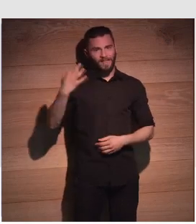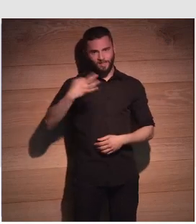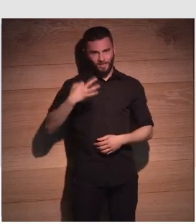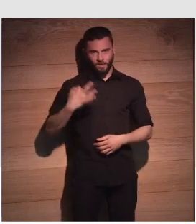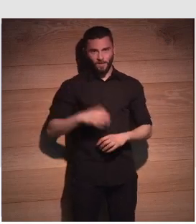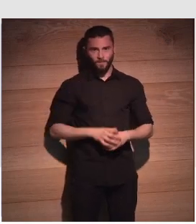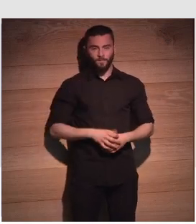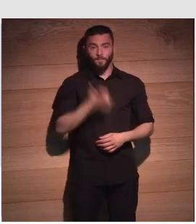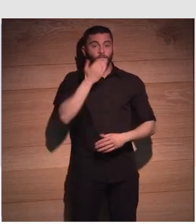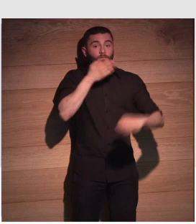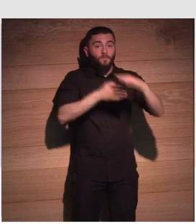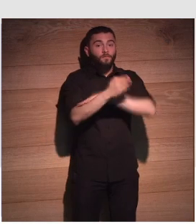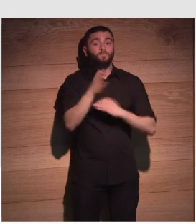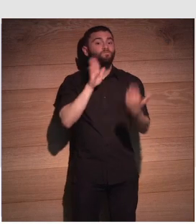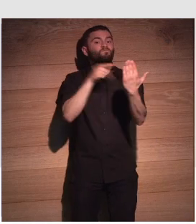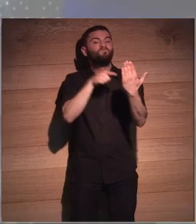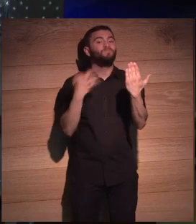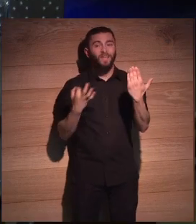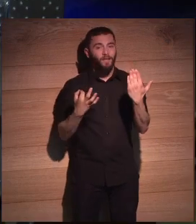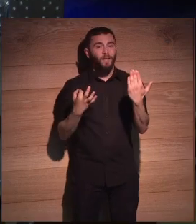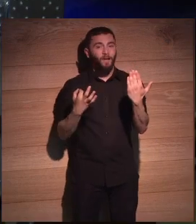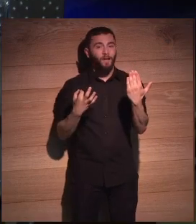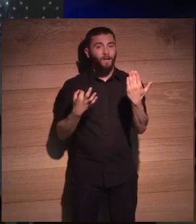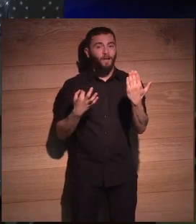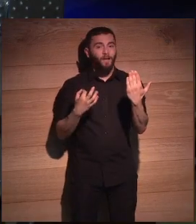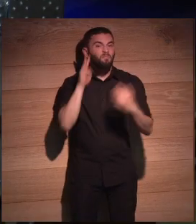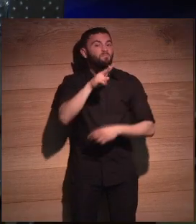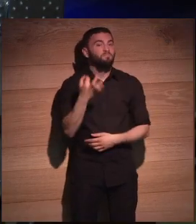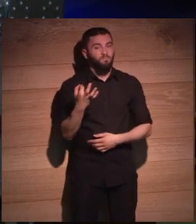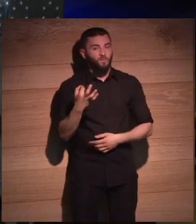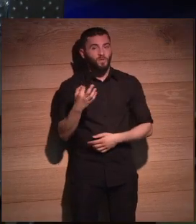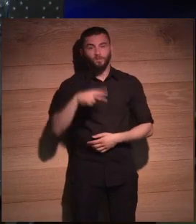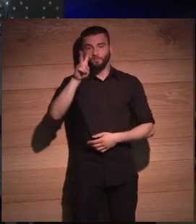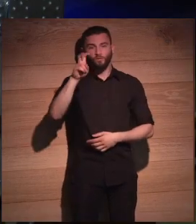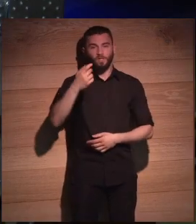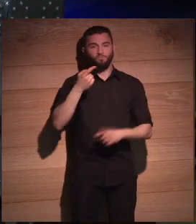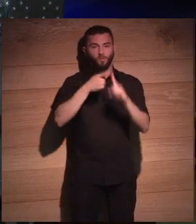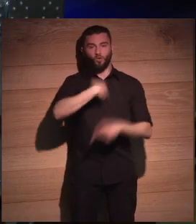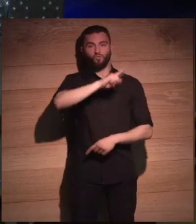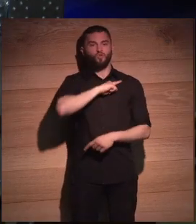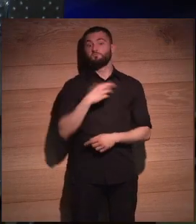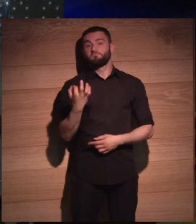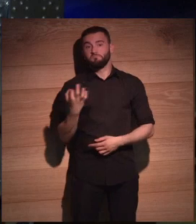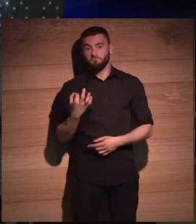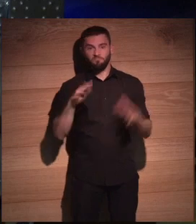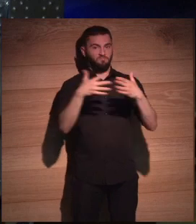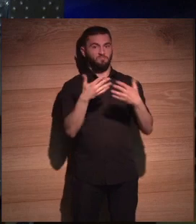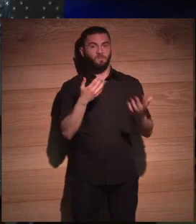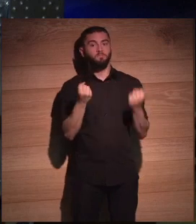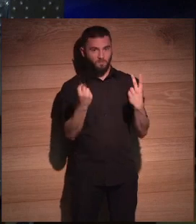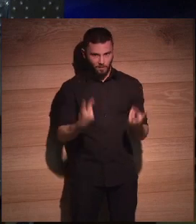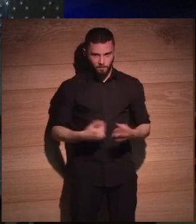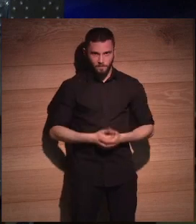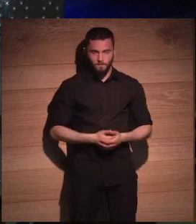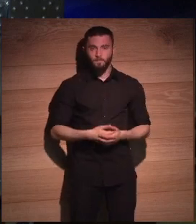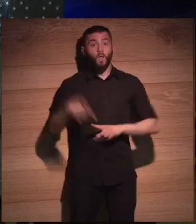Una vez que accedemos, ¿qué es lo que nos encontramos dentro? ¿Vale? ¿Qué es lo que realmente puede ser útil para nosotros utilizar en Internet? Pues